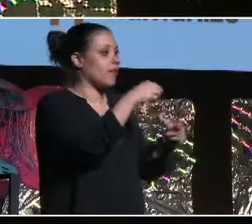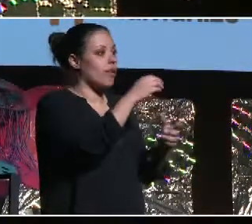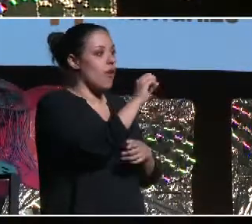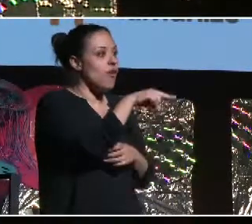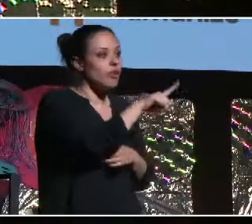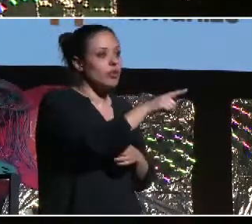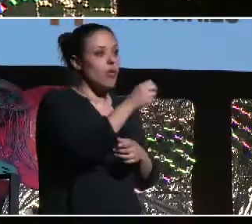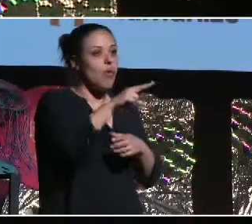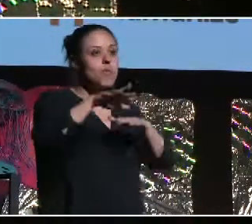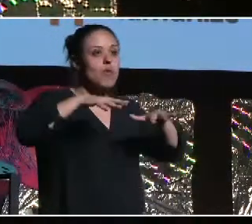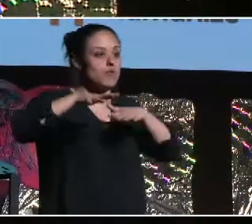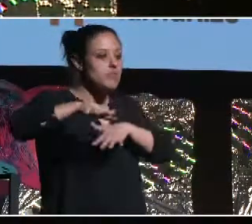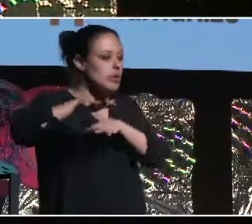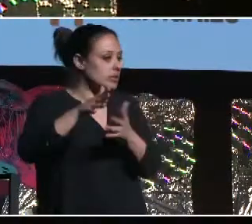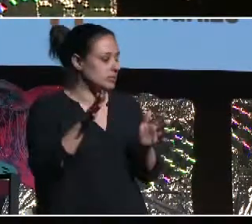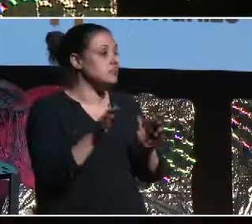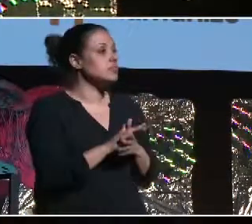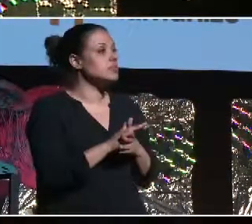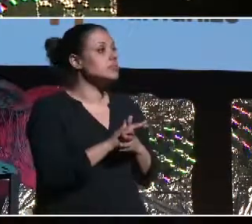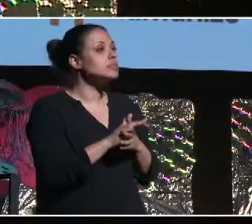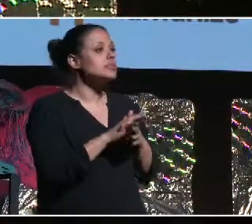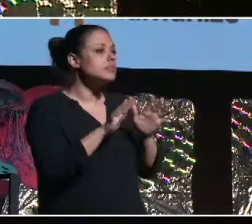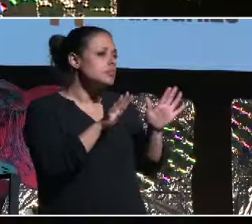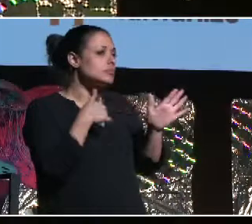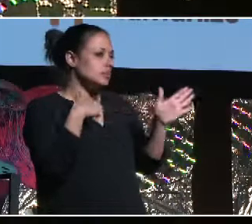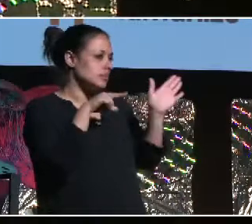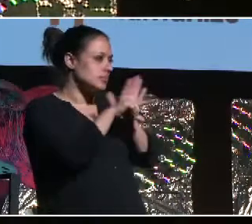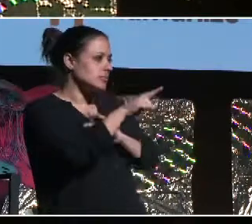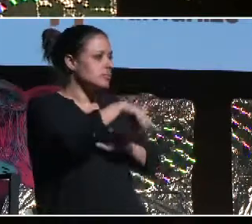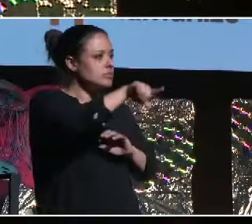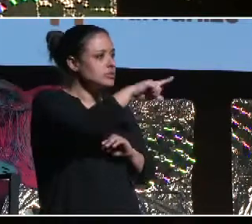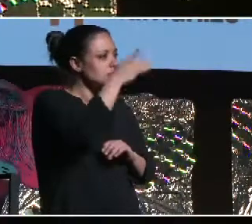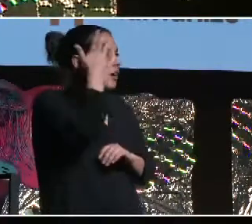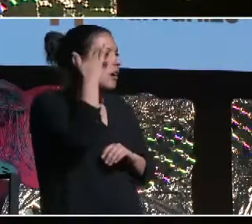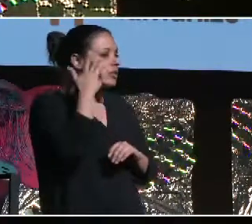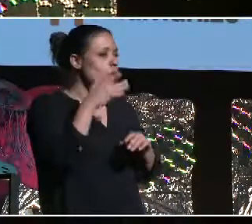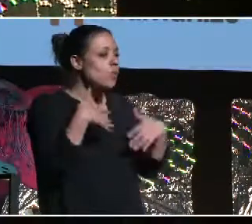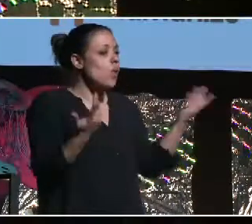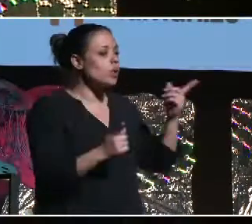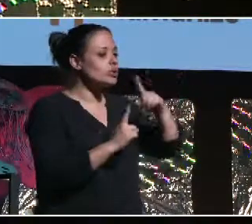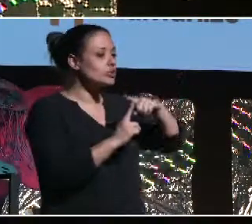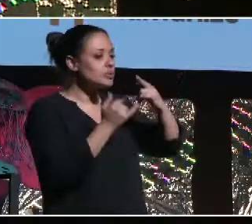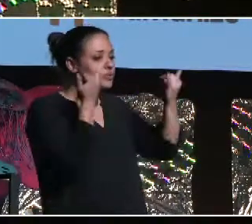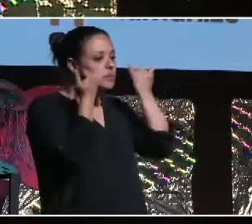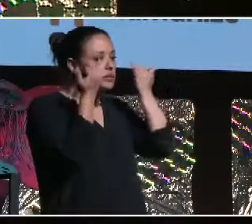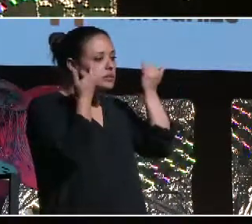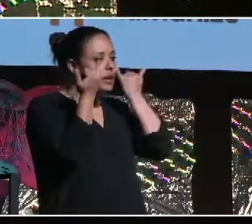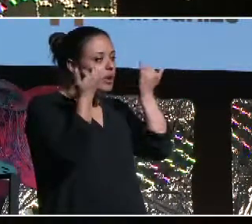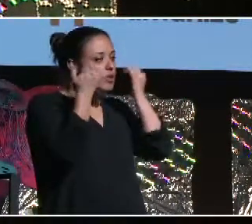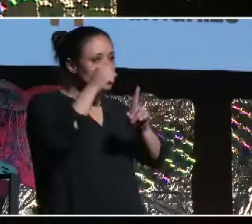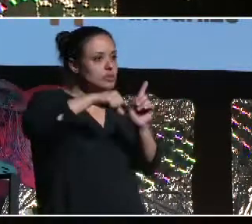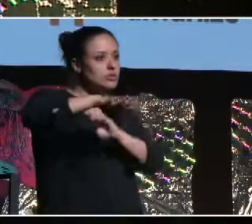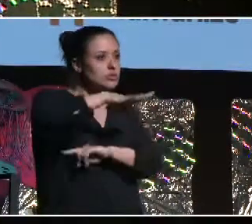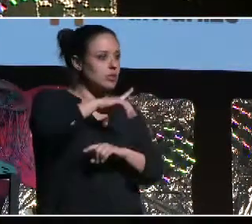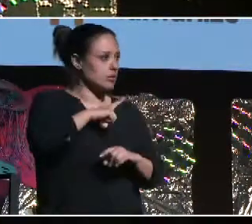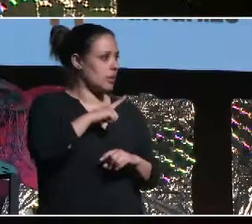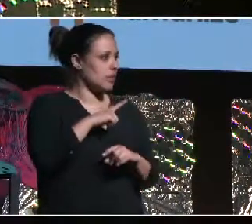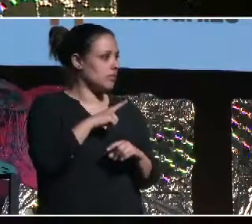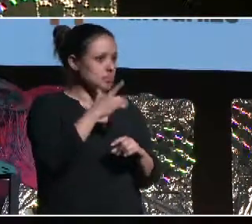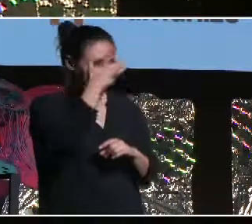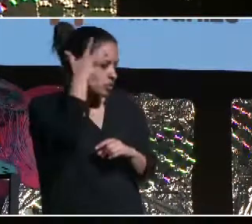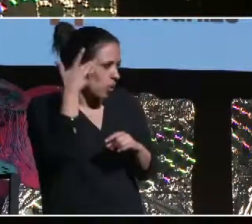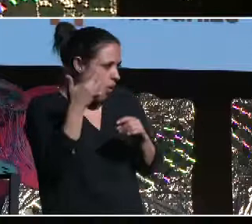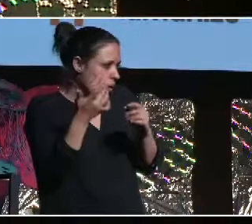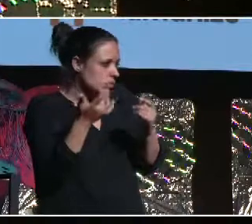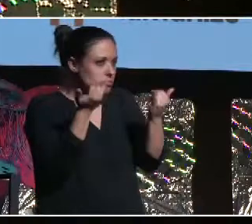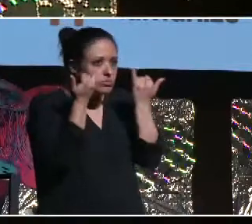¿qué tipo de datos generados por los ciudadanos ustedes podrían recopilar? Porque una de las fortalezas o los beneficios que tienen los datos